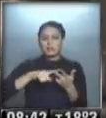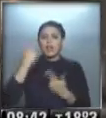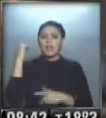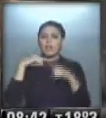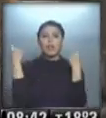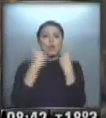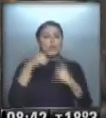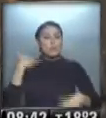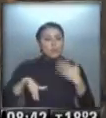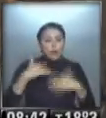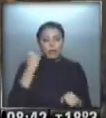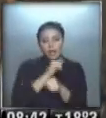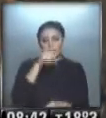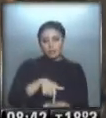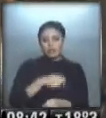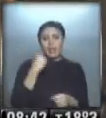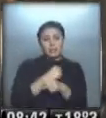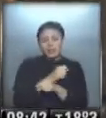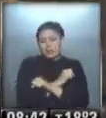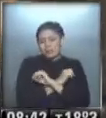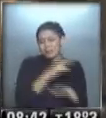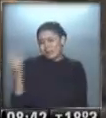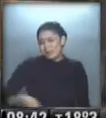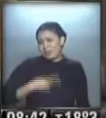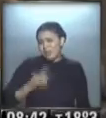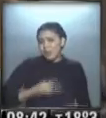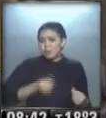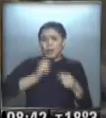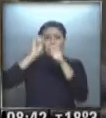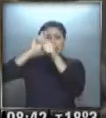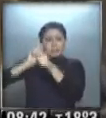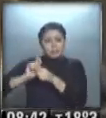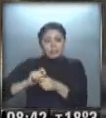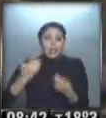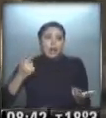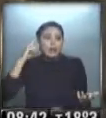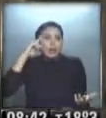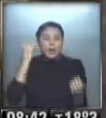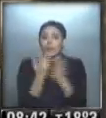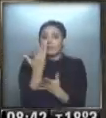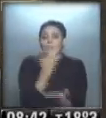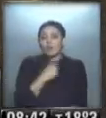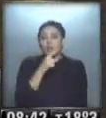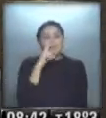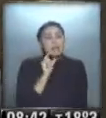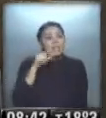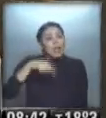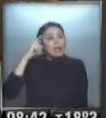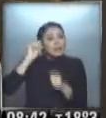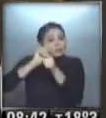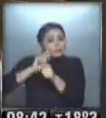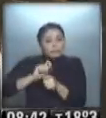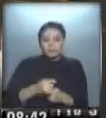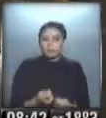que en este momento está trabajando en pésimas condiciones por una remodelación que se le dio por hacer al gobierno de la Ciudad de Buenos Aires